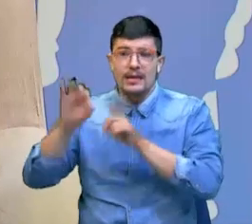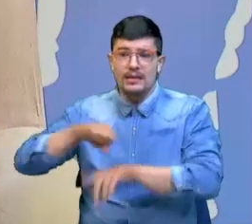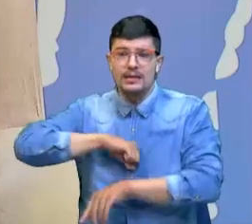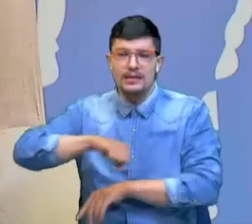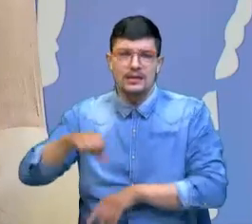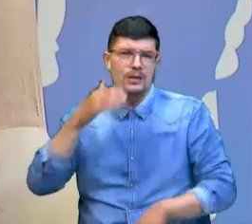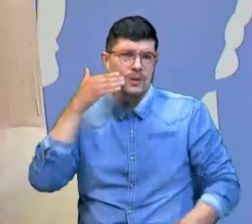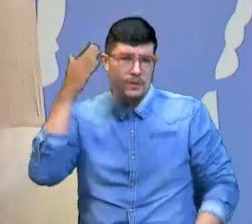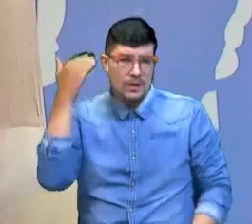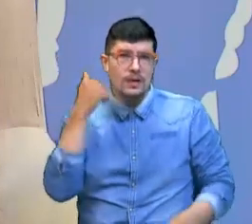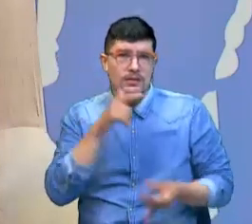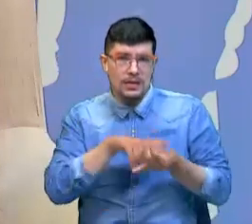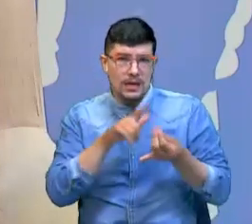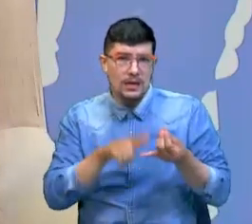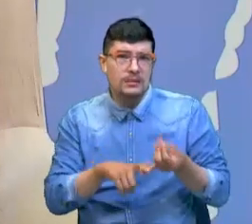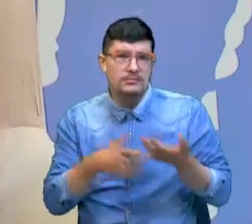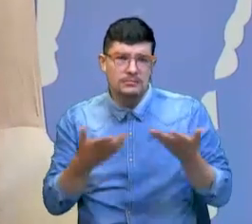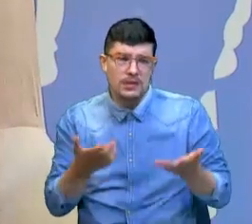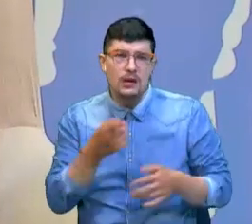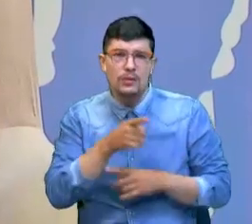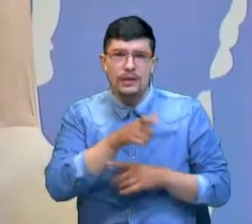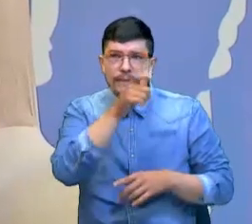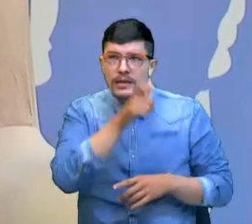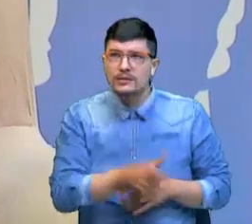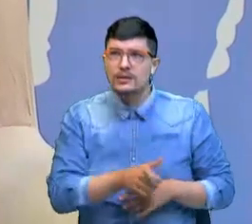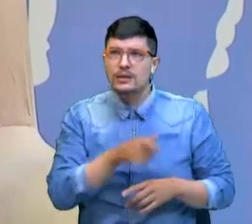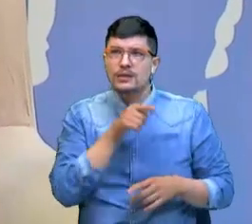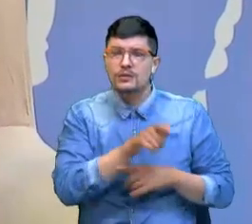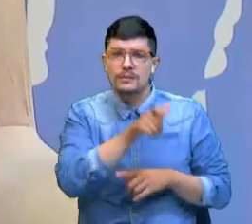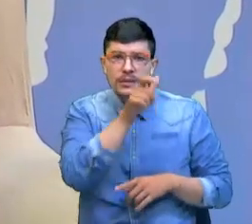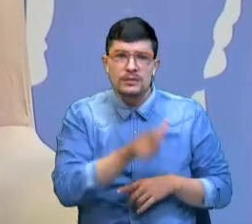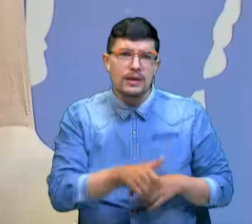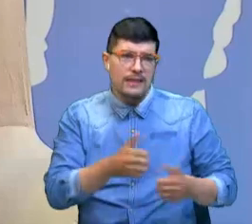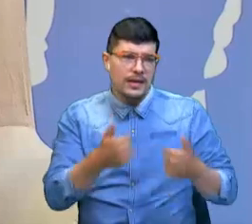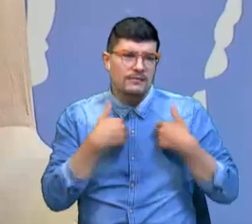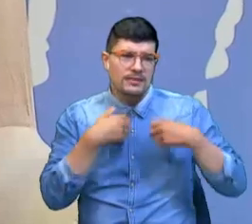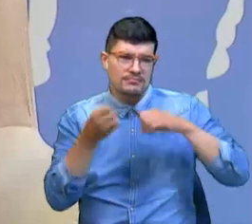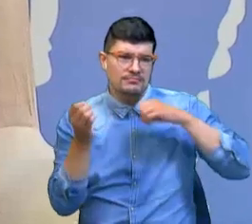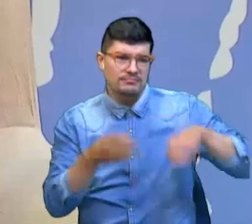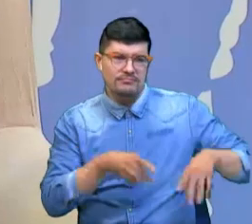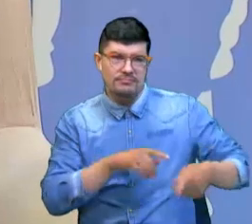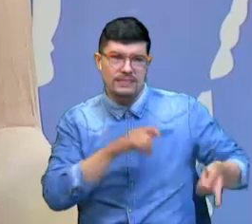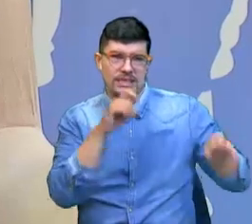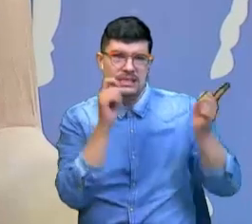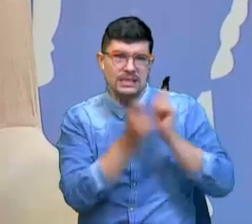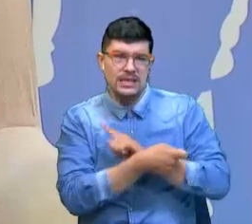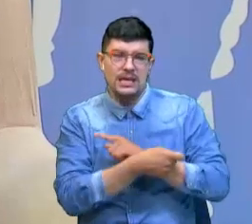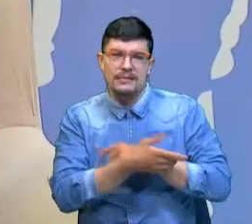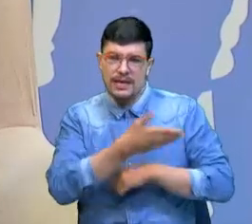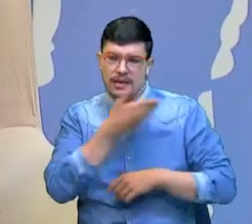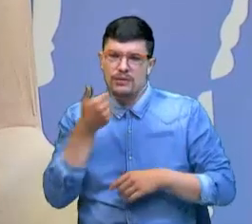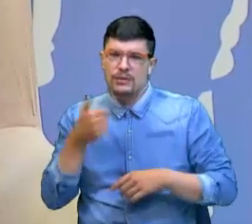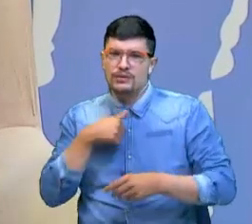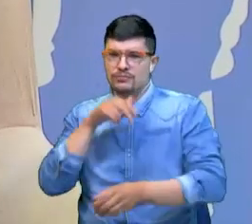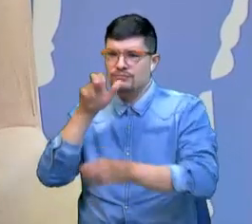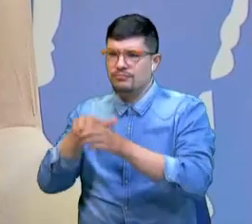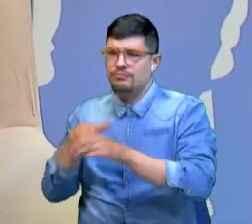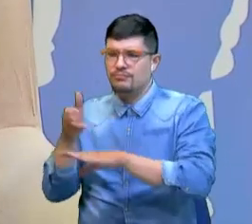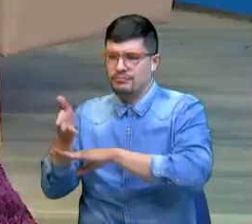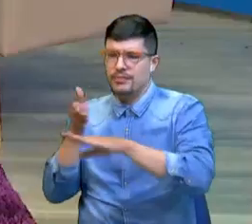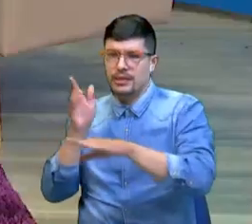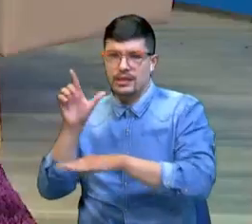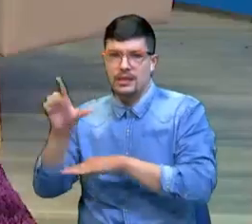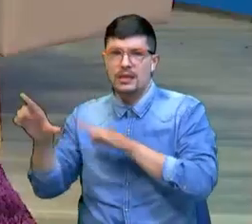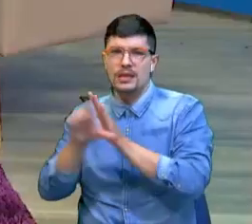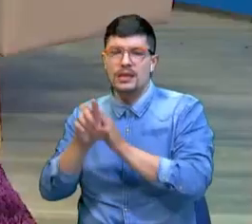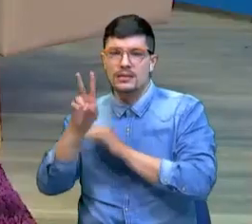como he tenido casos en los cuales a una persona le conviene más renunciar al régimen de transición y venirse a pedir aplicación de